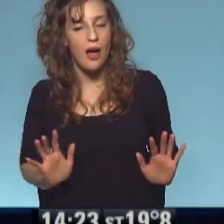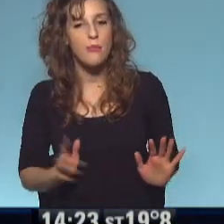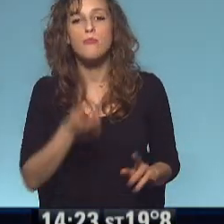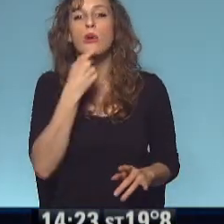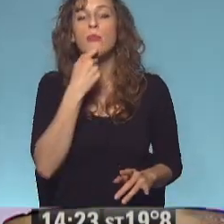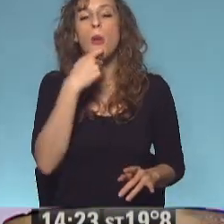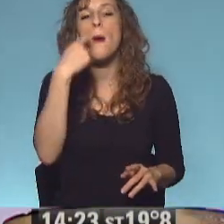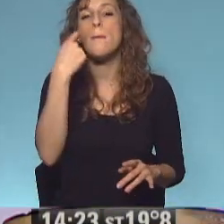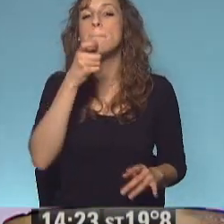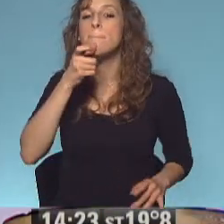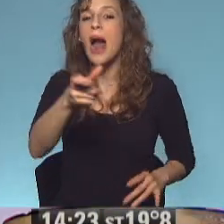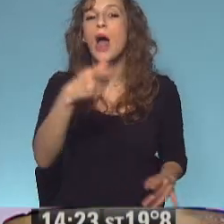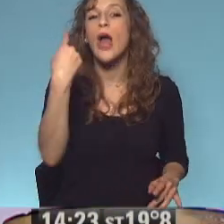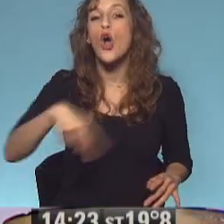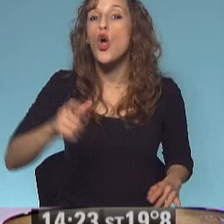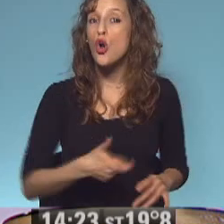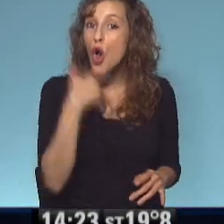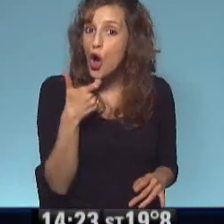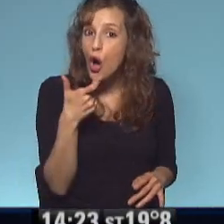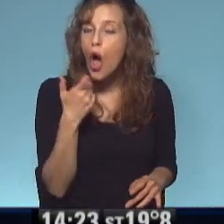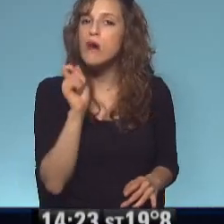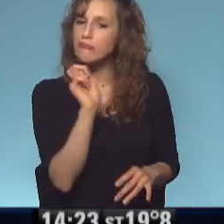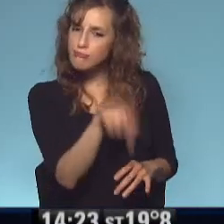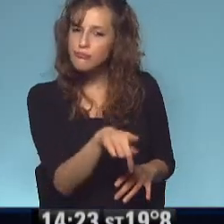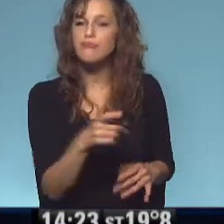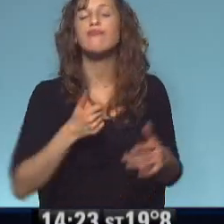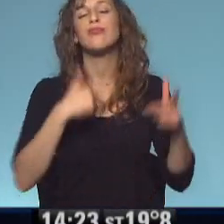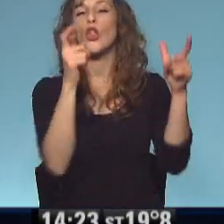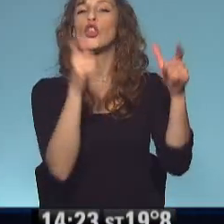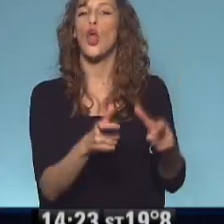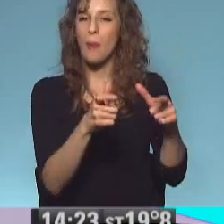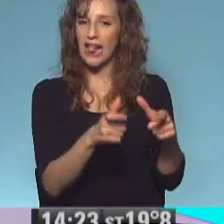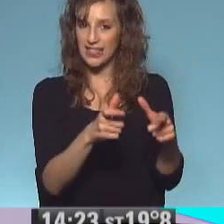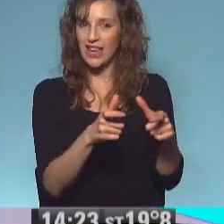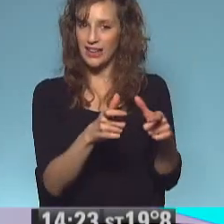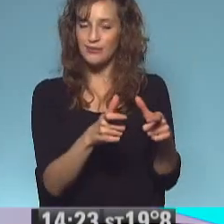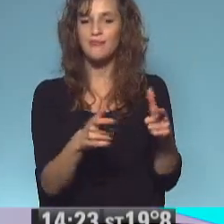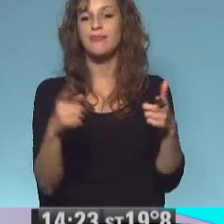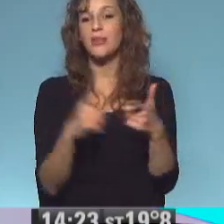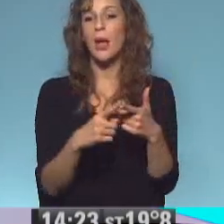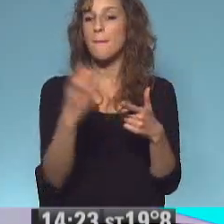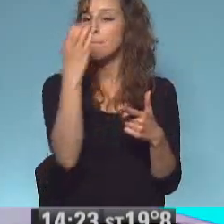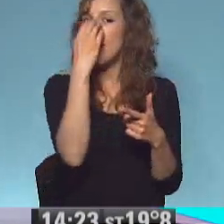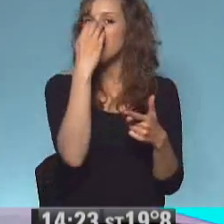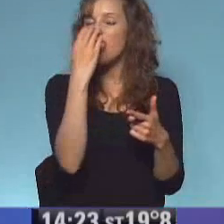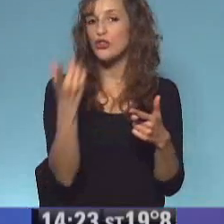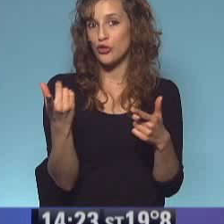palabras rojas. Tomate. Bien, tomaste. Otra palabra roja. Nariz de payaso. No vale